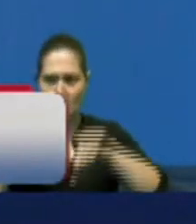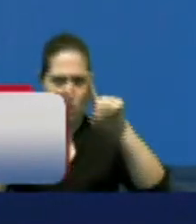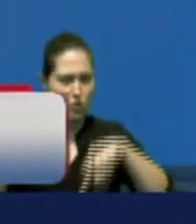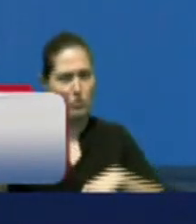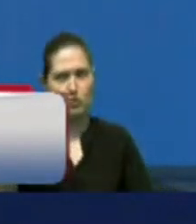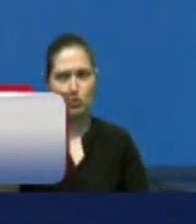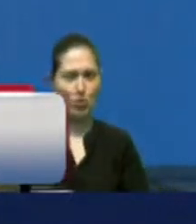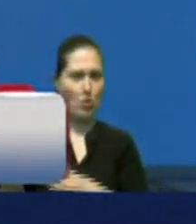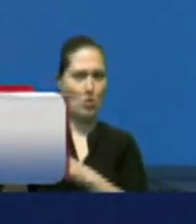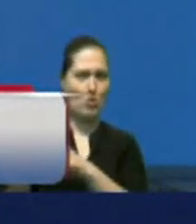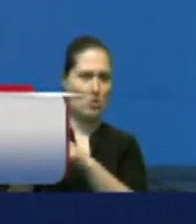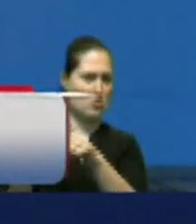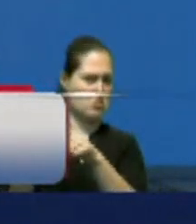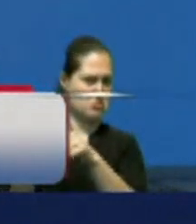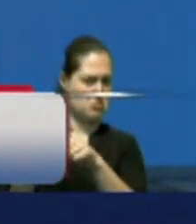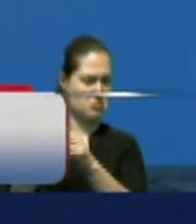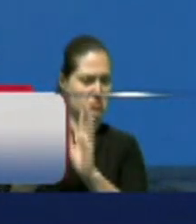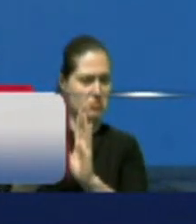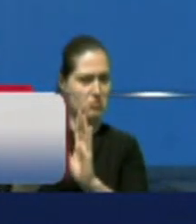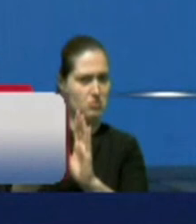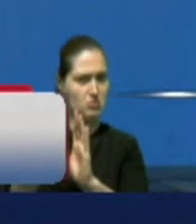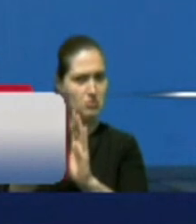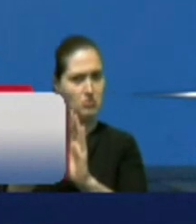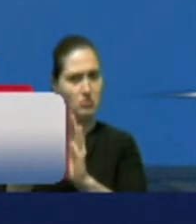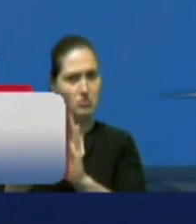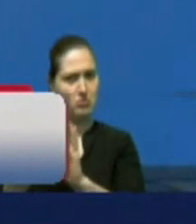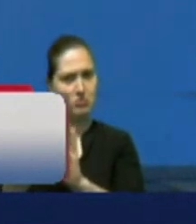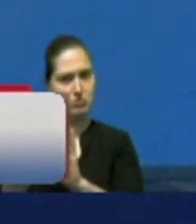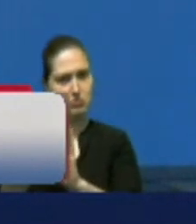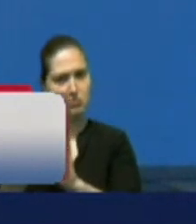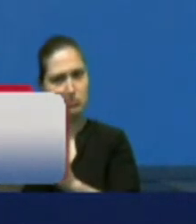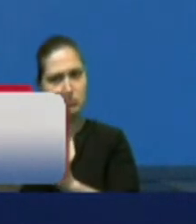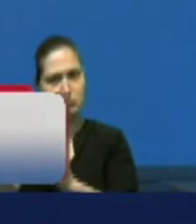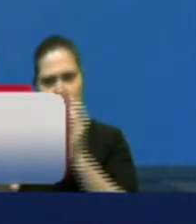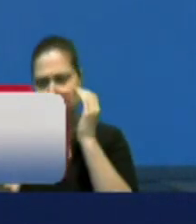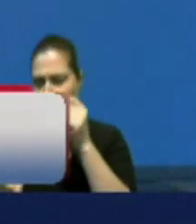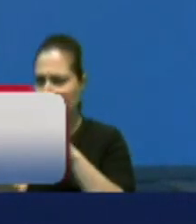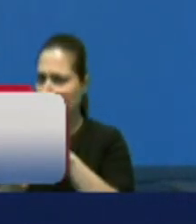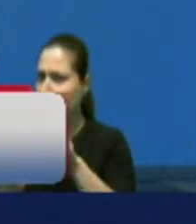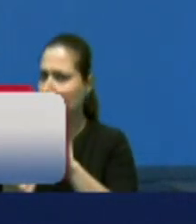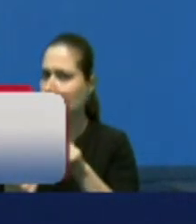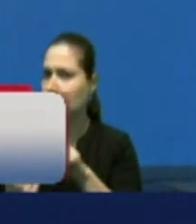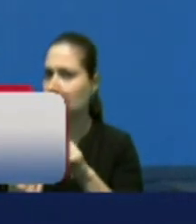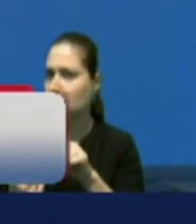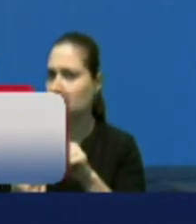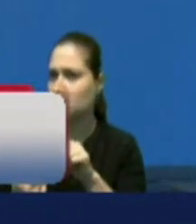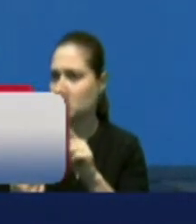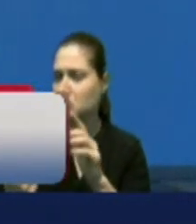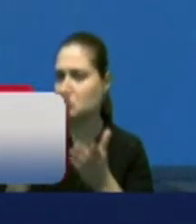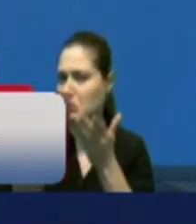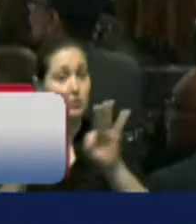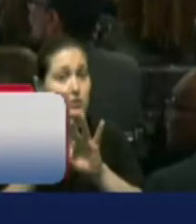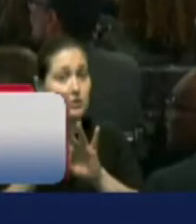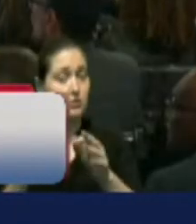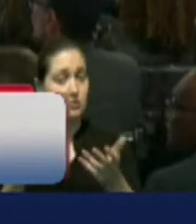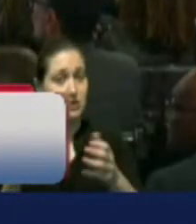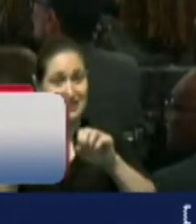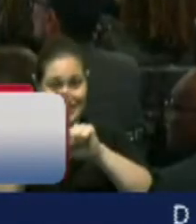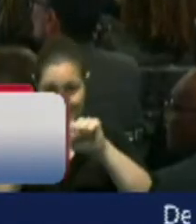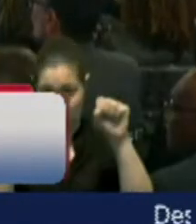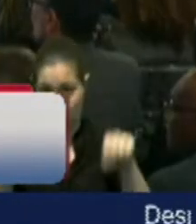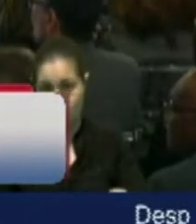tienen, porque son casos que pueden determinar, y también nosotros siempre estamos pensando en la eficiencia en términos de costo.